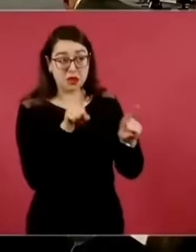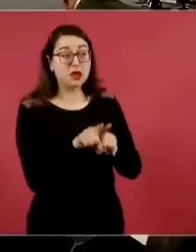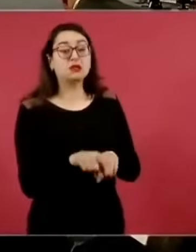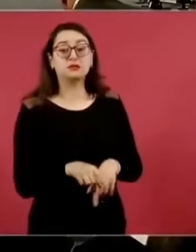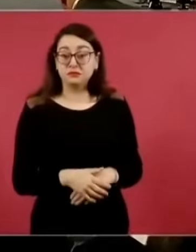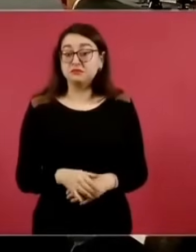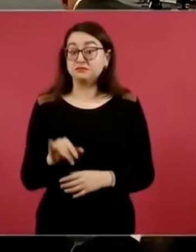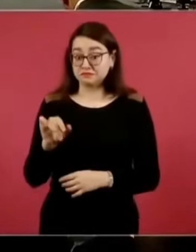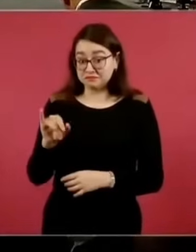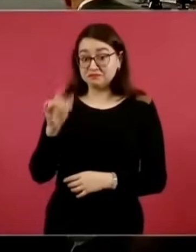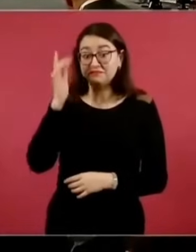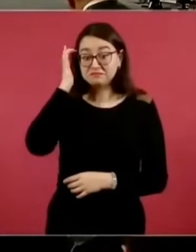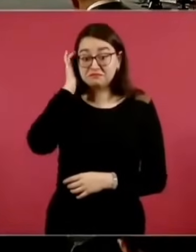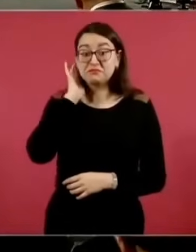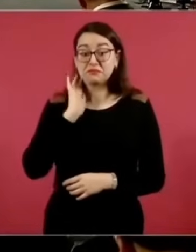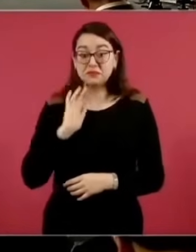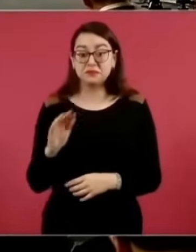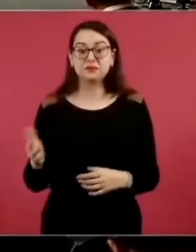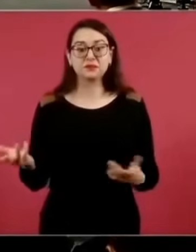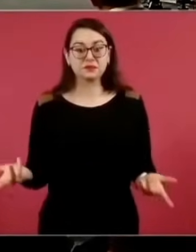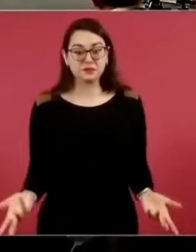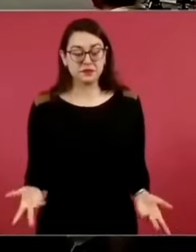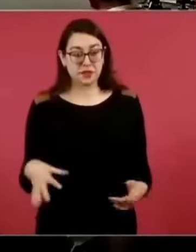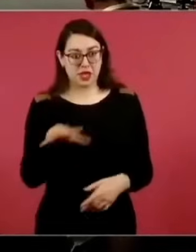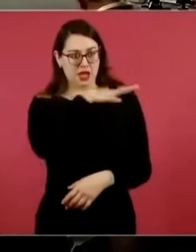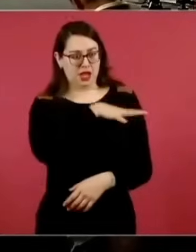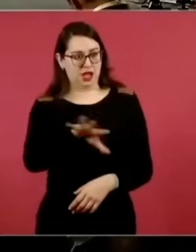Sí. Llegó el general a decir,